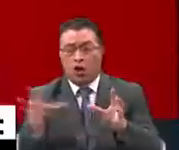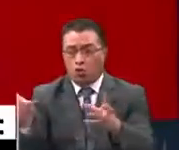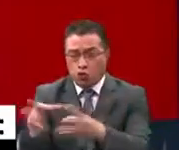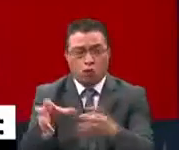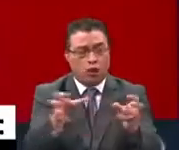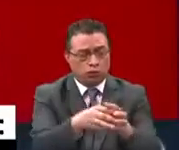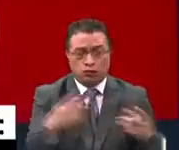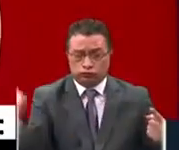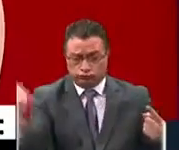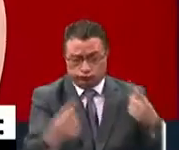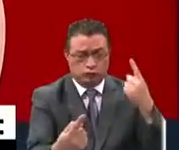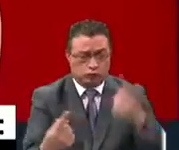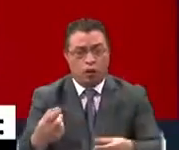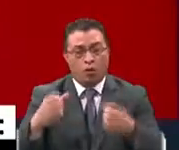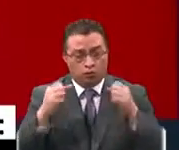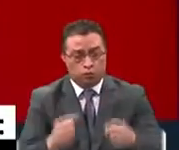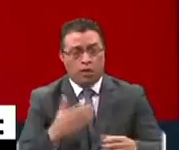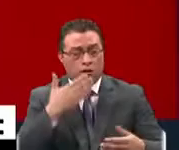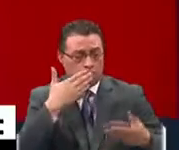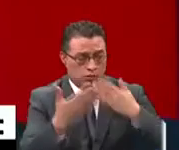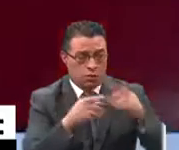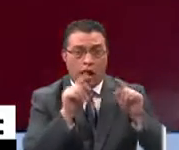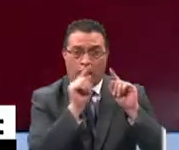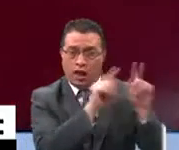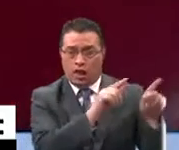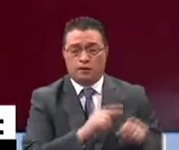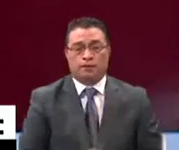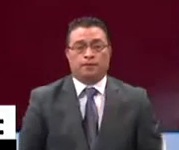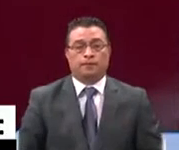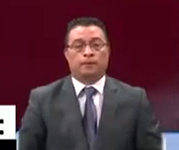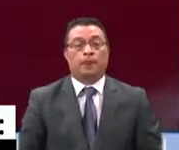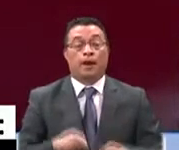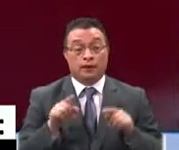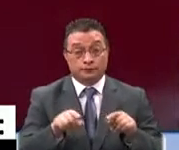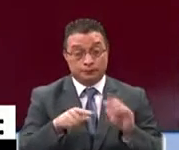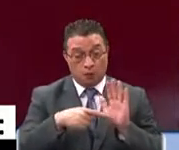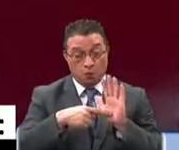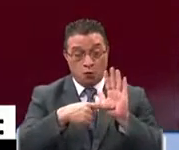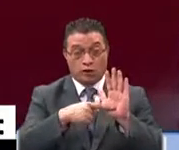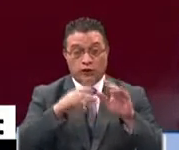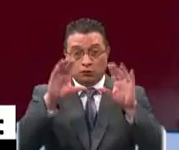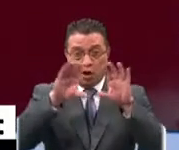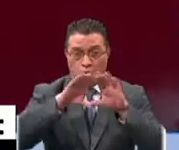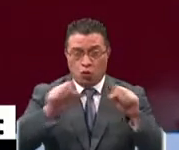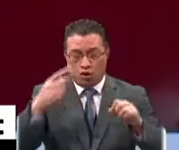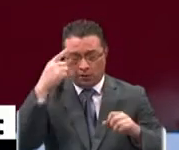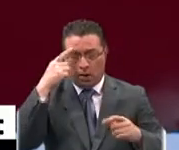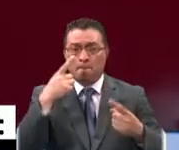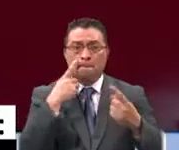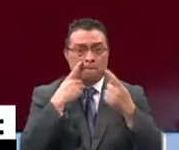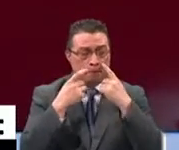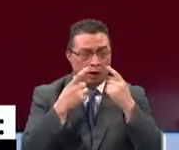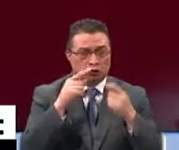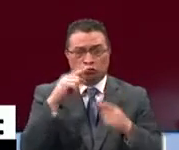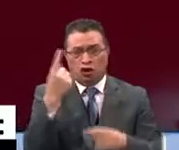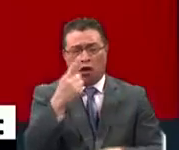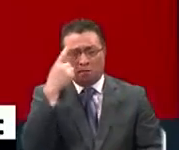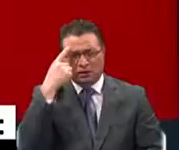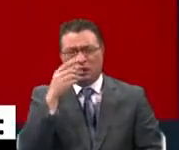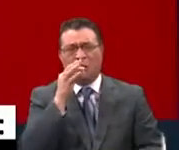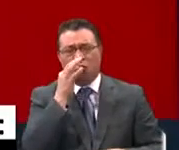de la sociedad civil, pueden darse en ese espacio. ¿Esa señal concuerda con la percepción de riesgo que ha disminuido en los jóvenes,